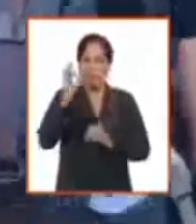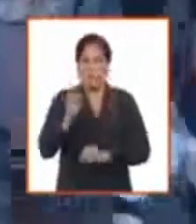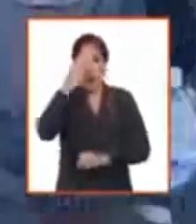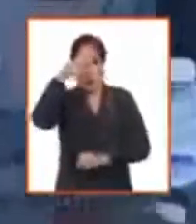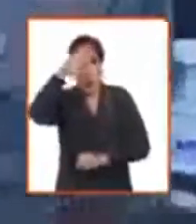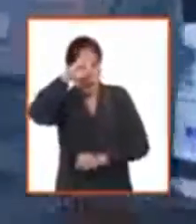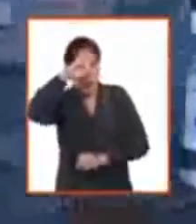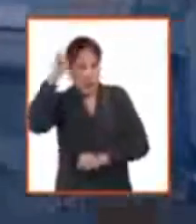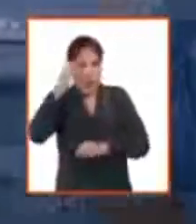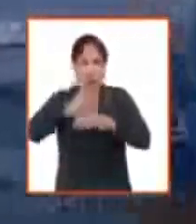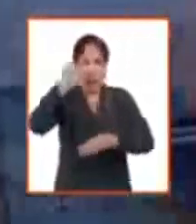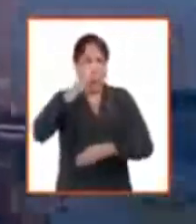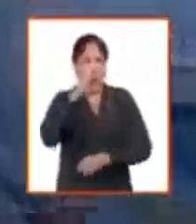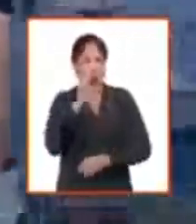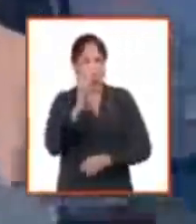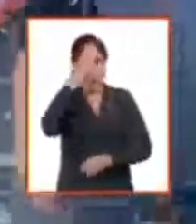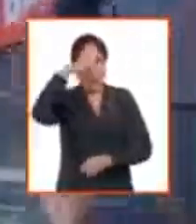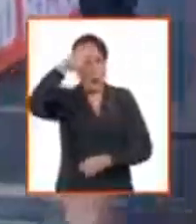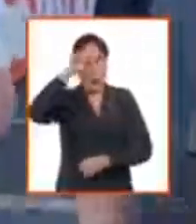pero no